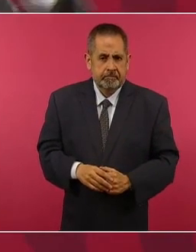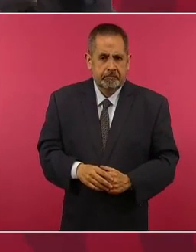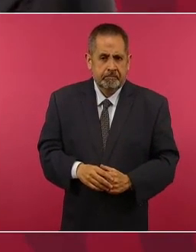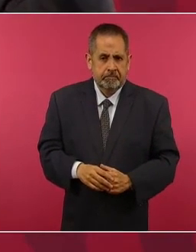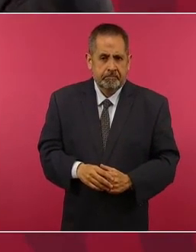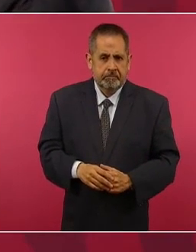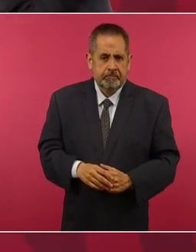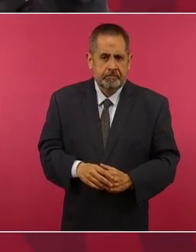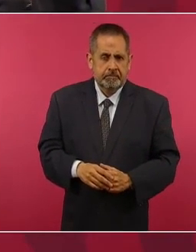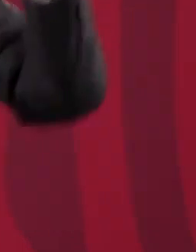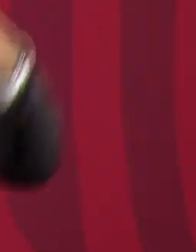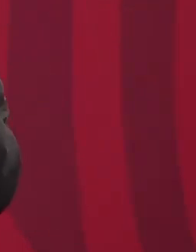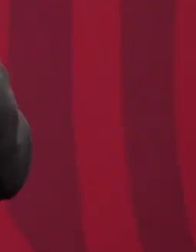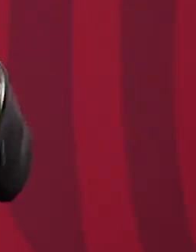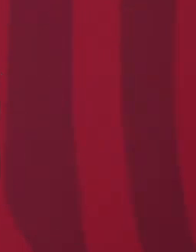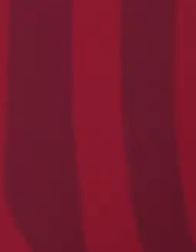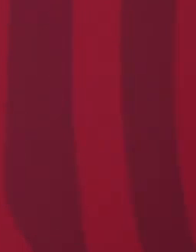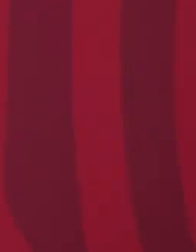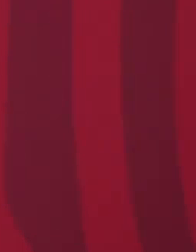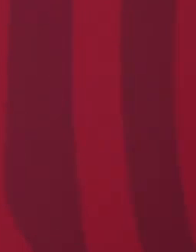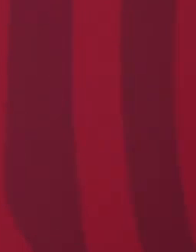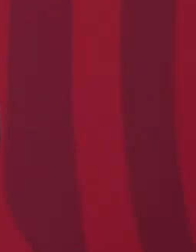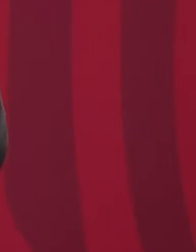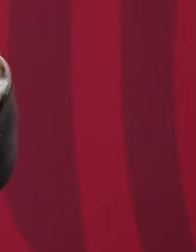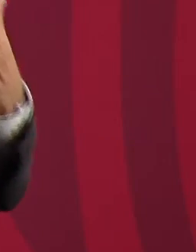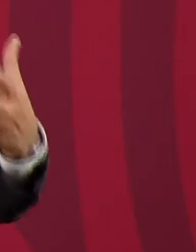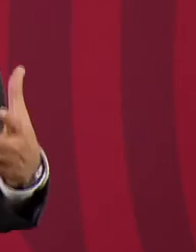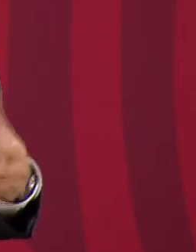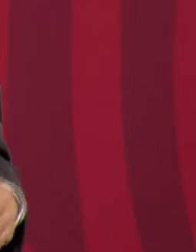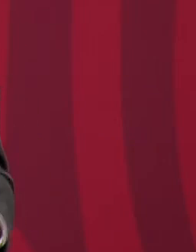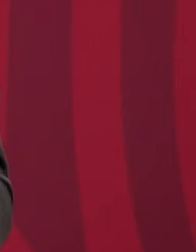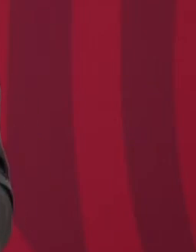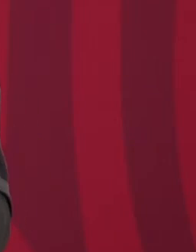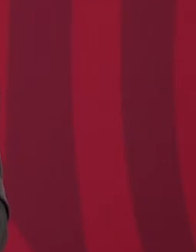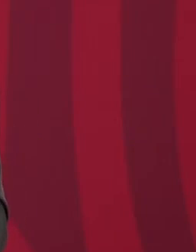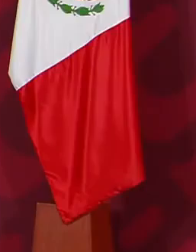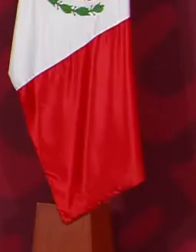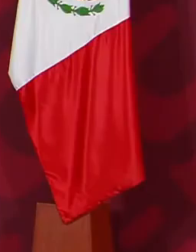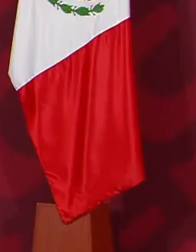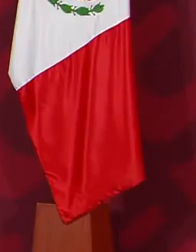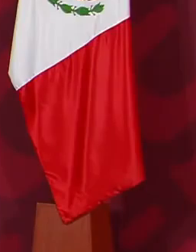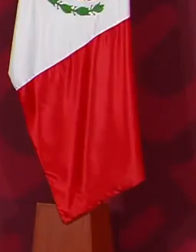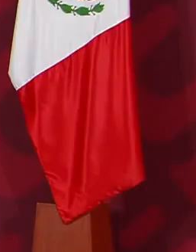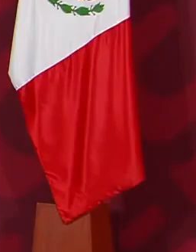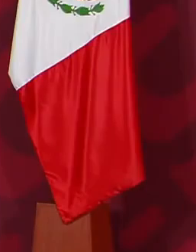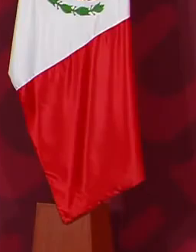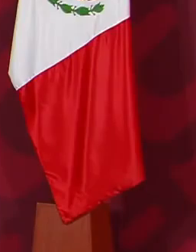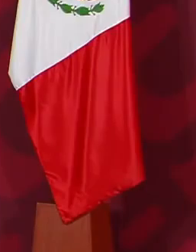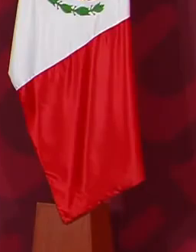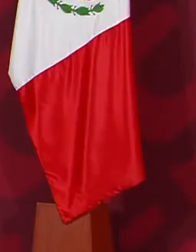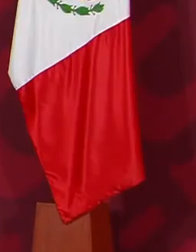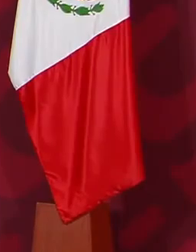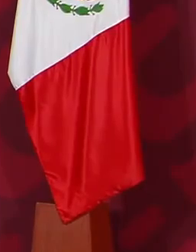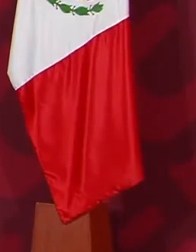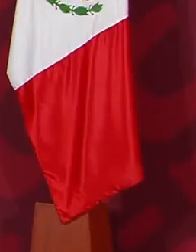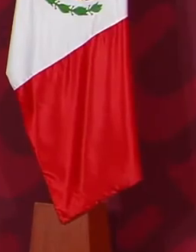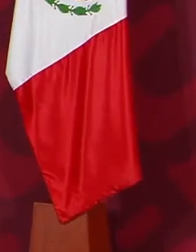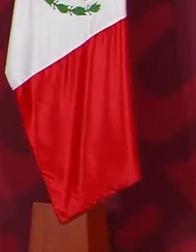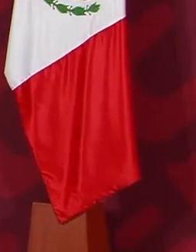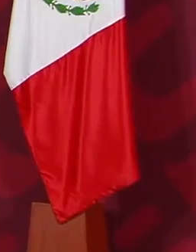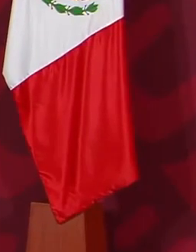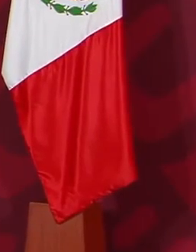Es que lo que entiendo es que hay muchas presiones al interior, entonces es defender a los jueces